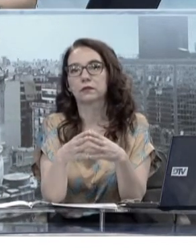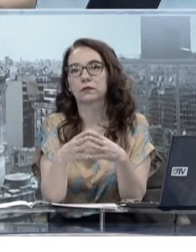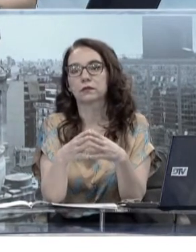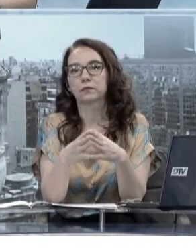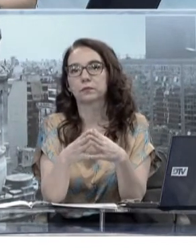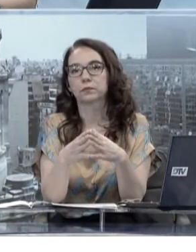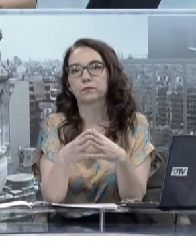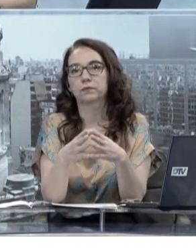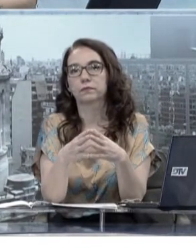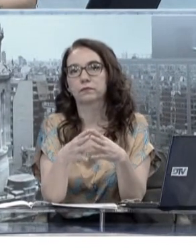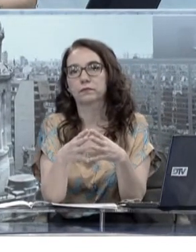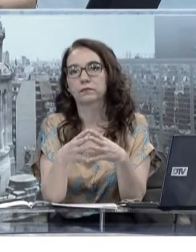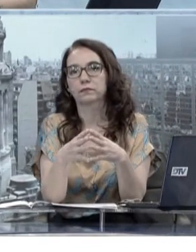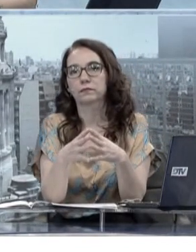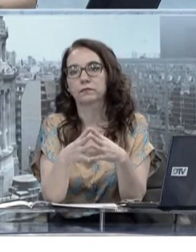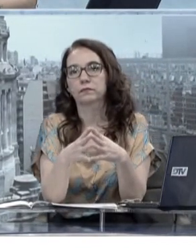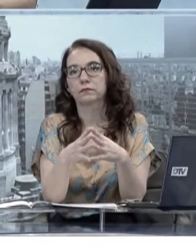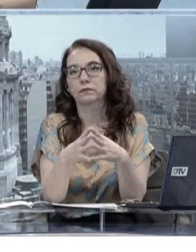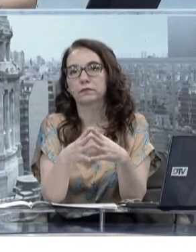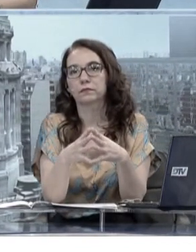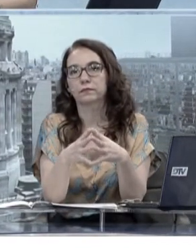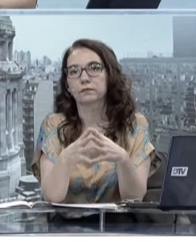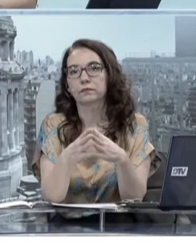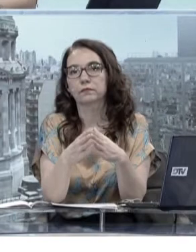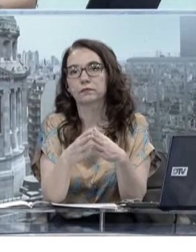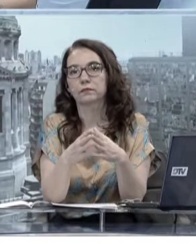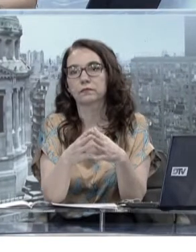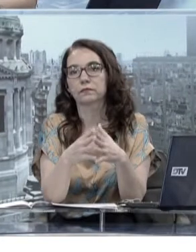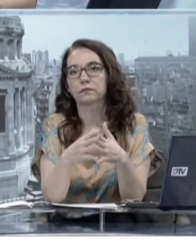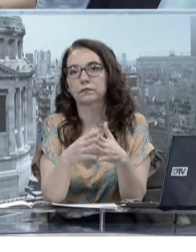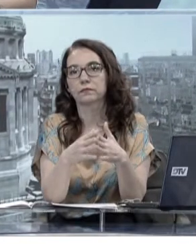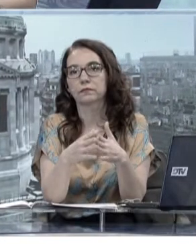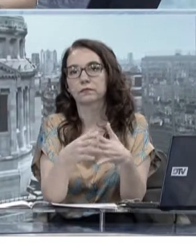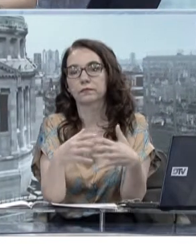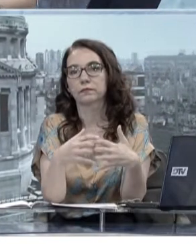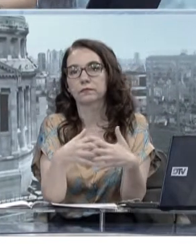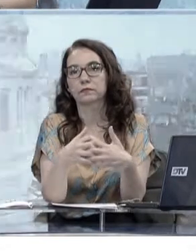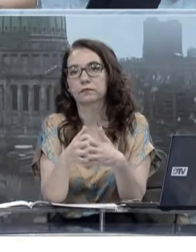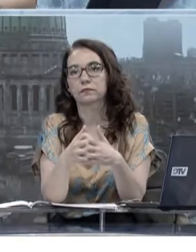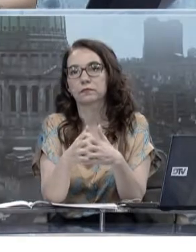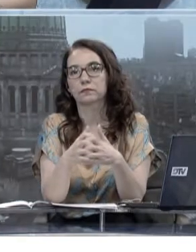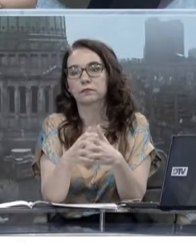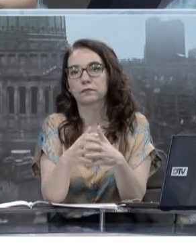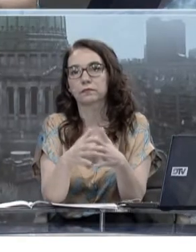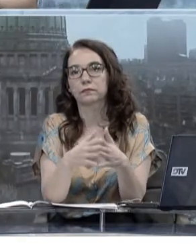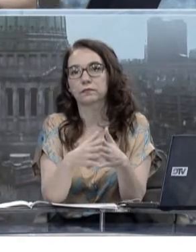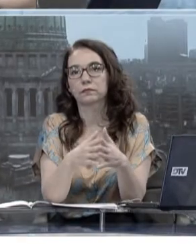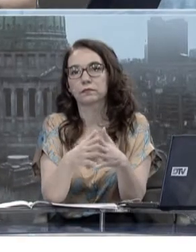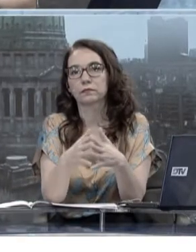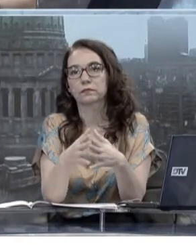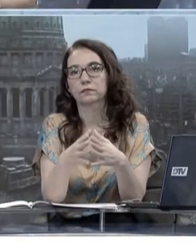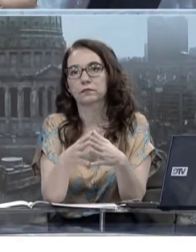aporte porque además no es voluntario, es compulsivo, es obligatorio y además tiene un